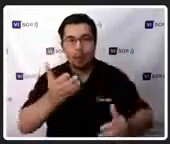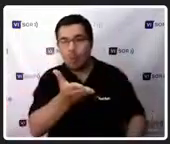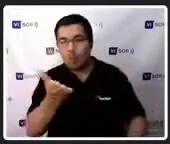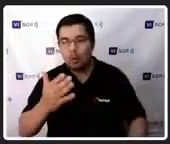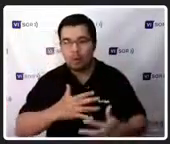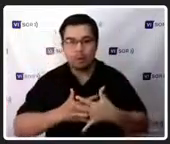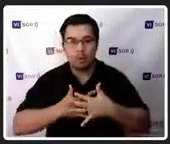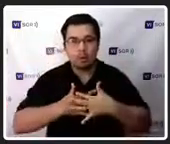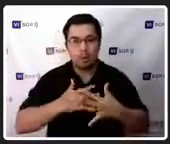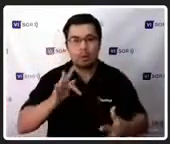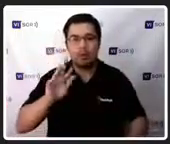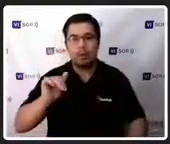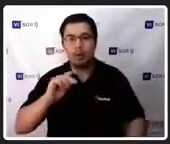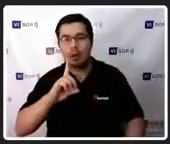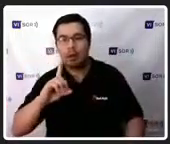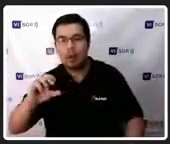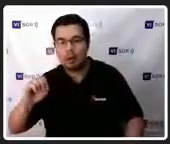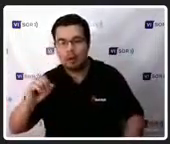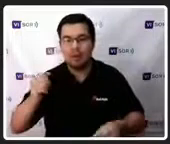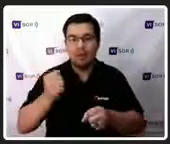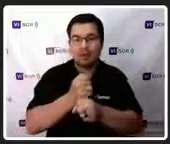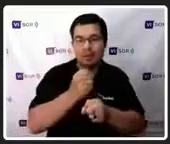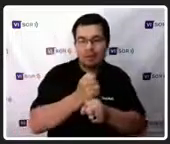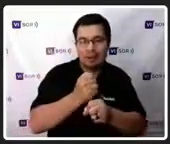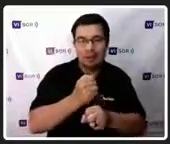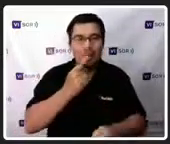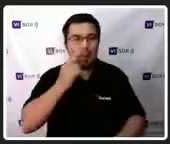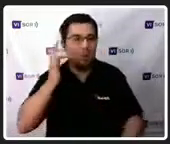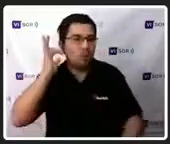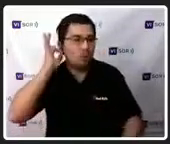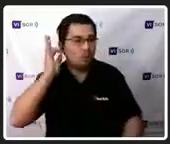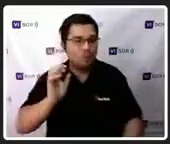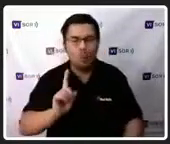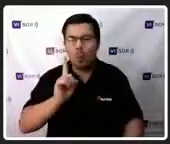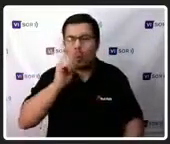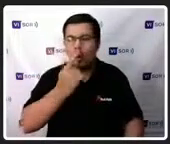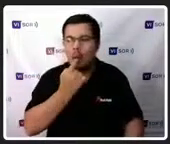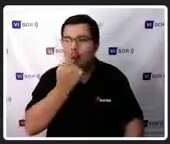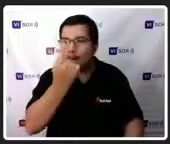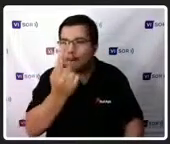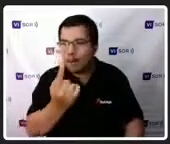mañana ahí trabajando. Así que hay una pregunta aquí